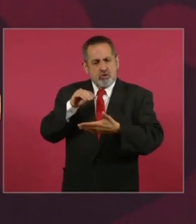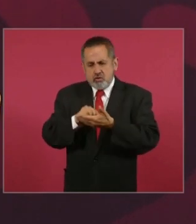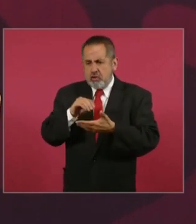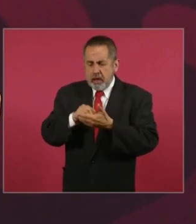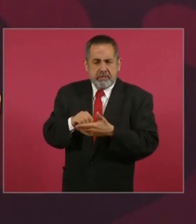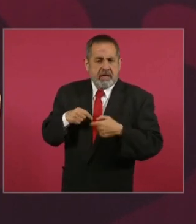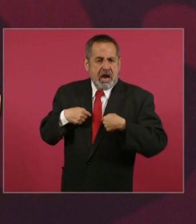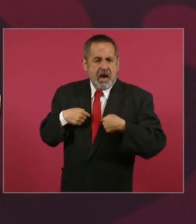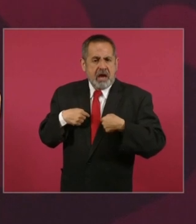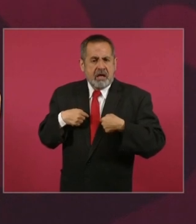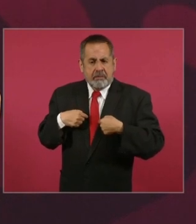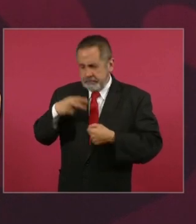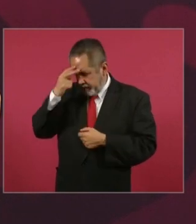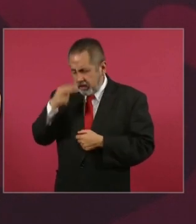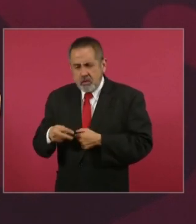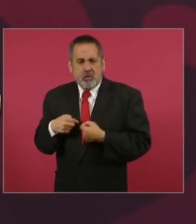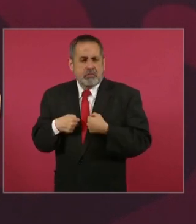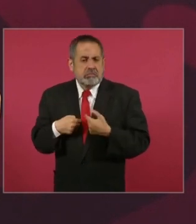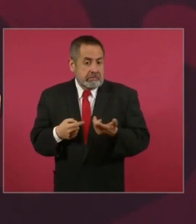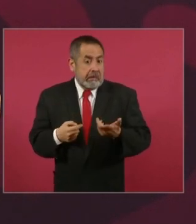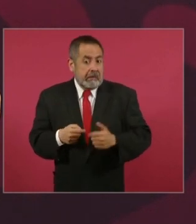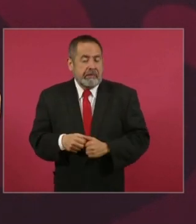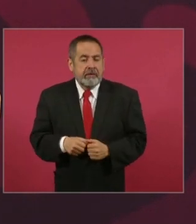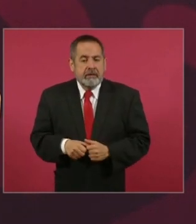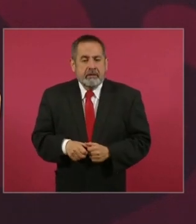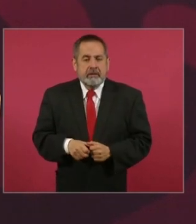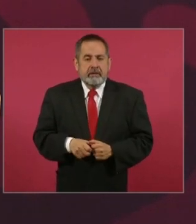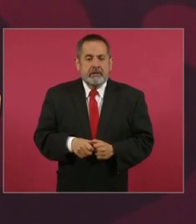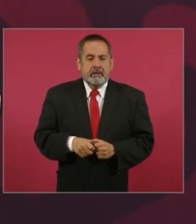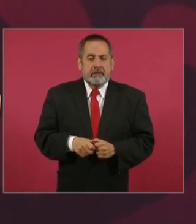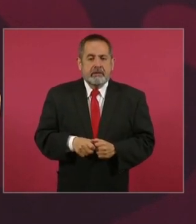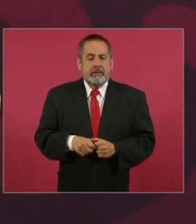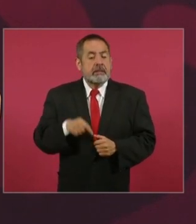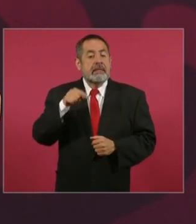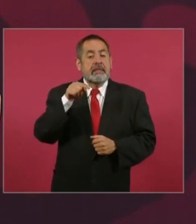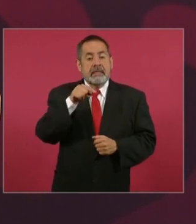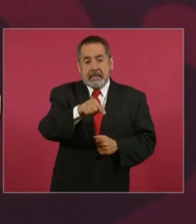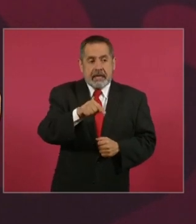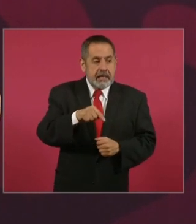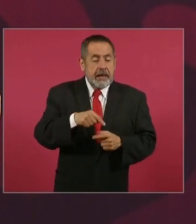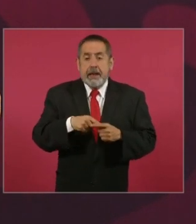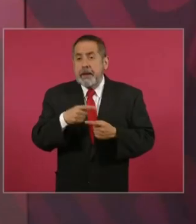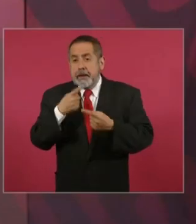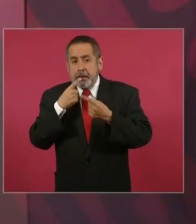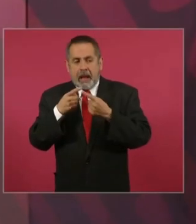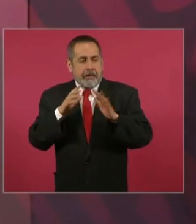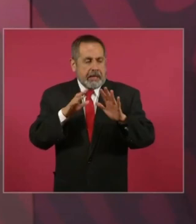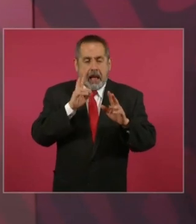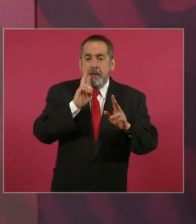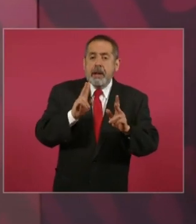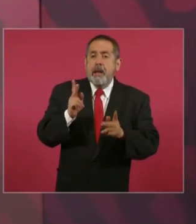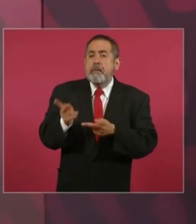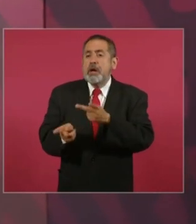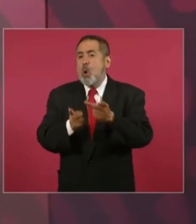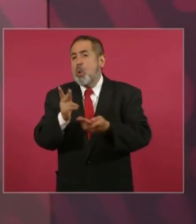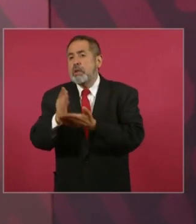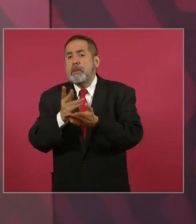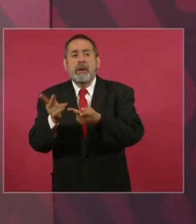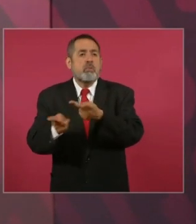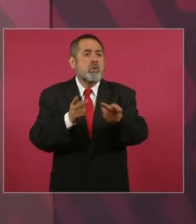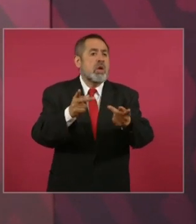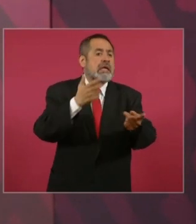no queremos ser estadounidenses. Y se lleva a cabo una consulta y